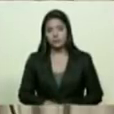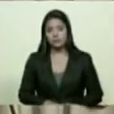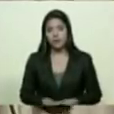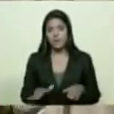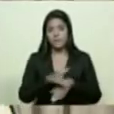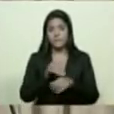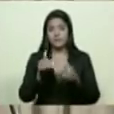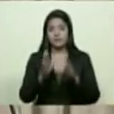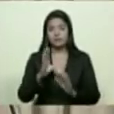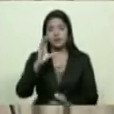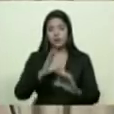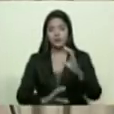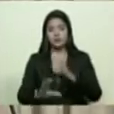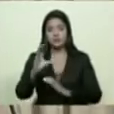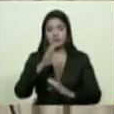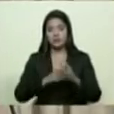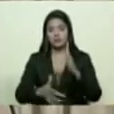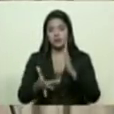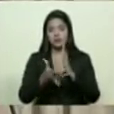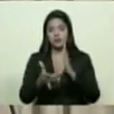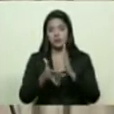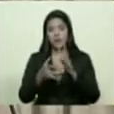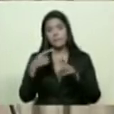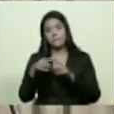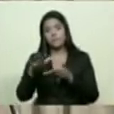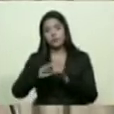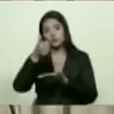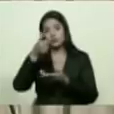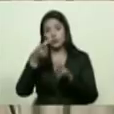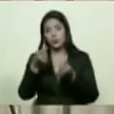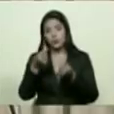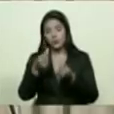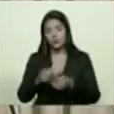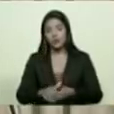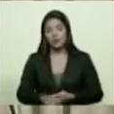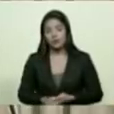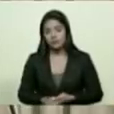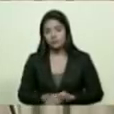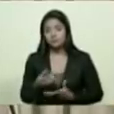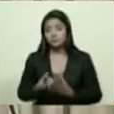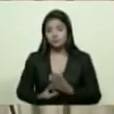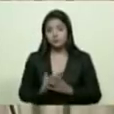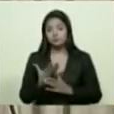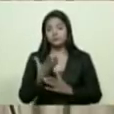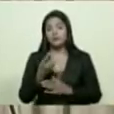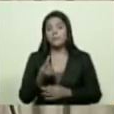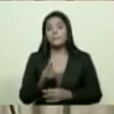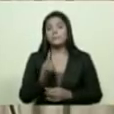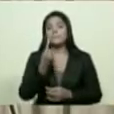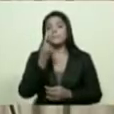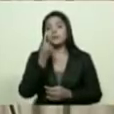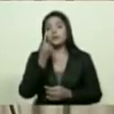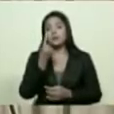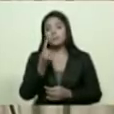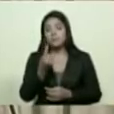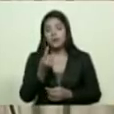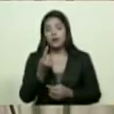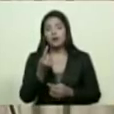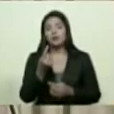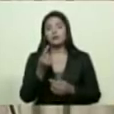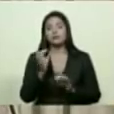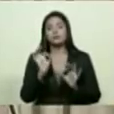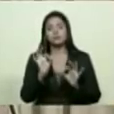del Ministerio de Ciencia y Tecnología y la Superintendencia de Criptomonedas, de crear la primera zona